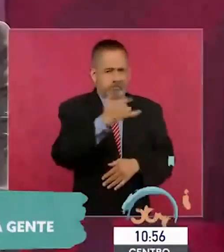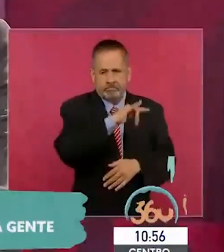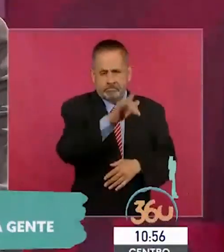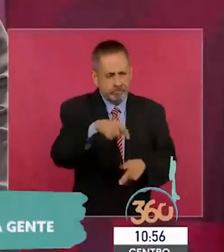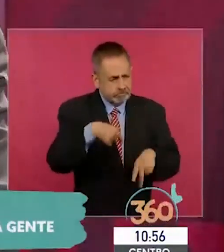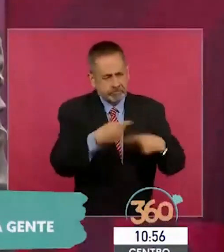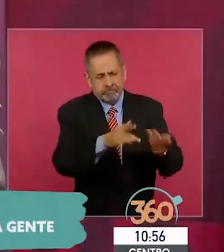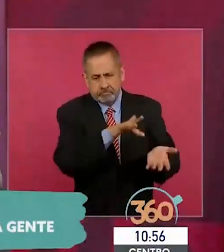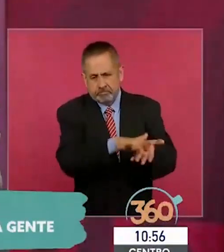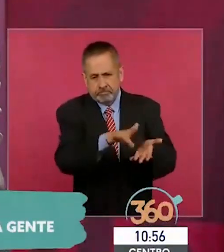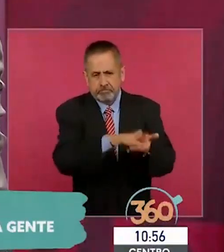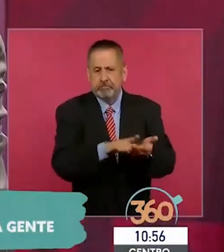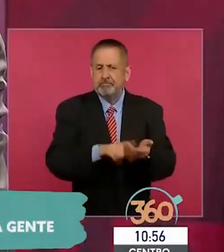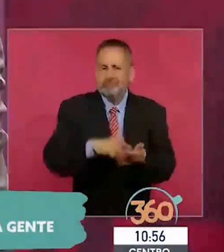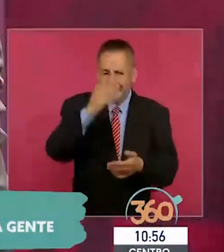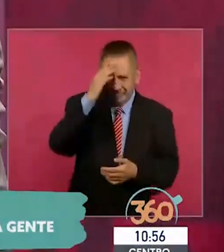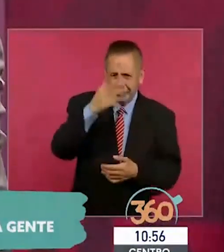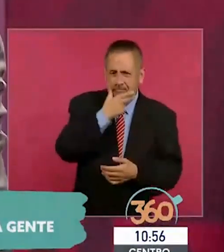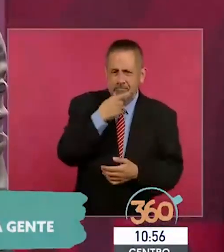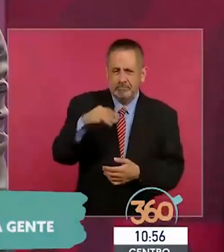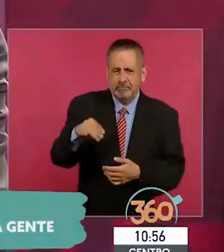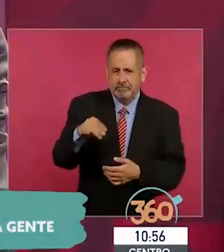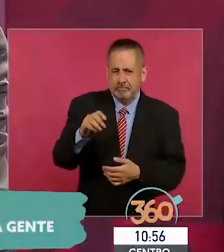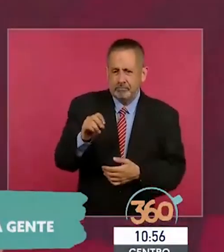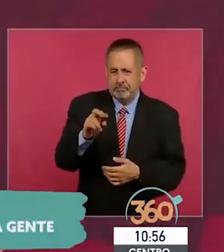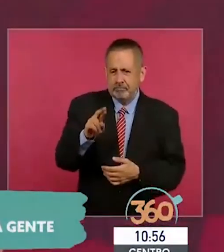Este señor Moreira,